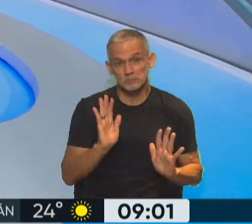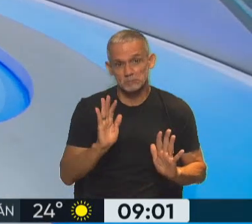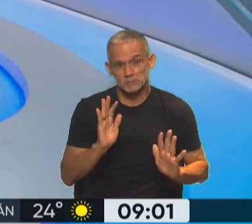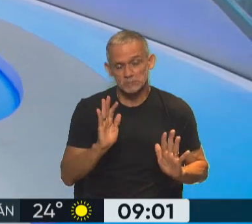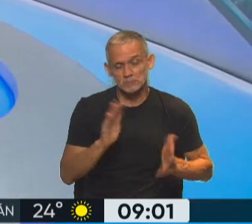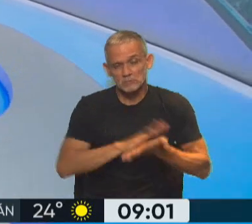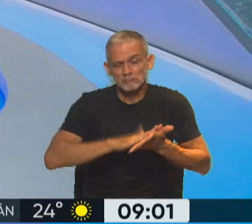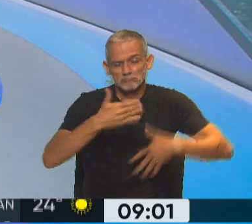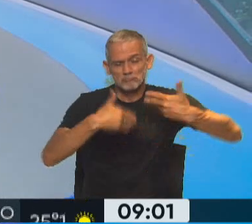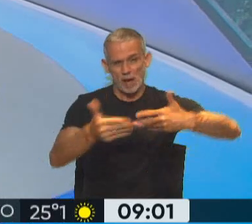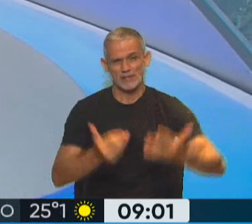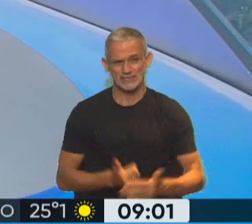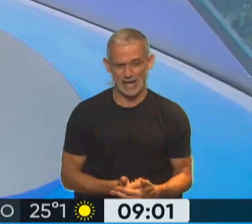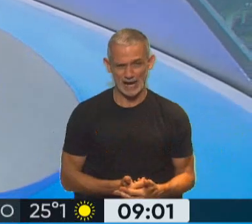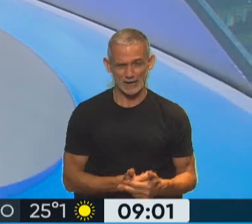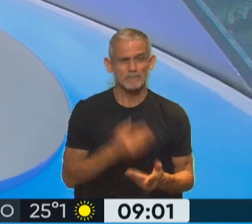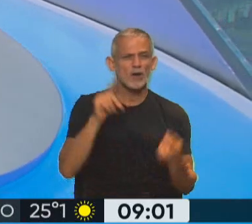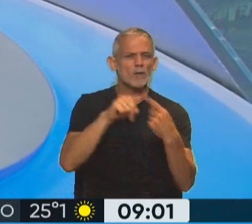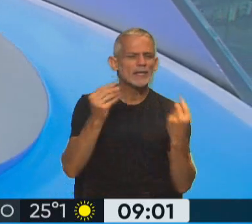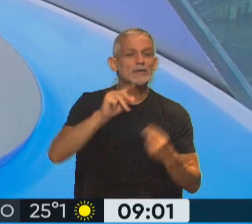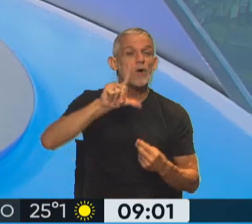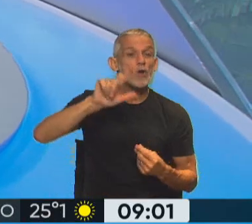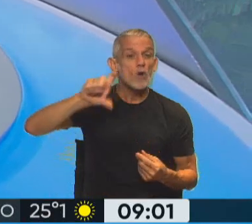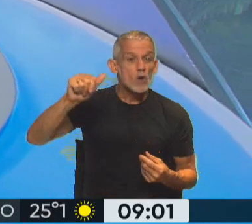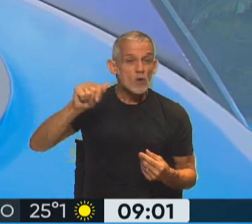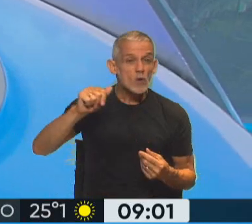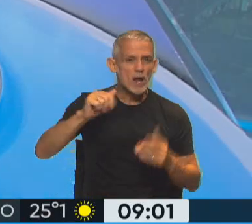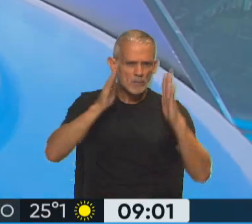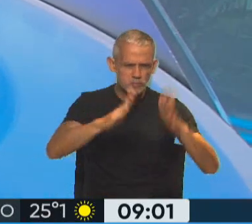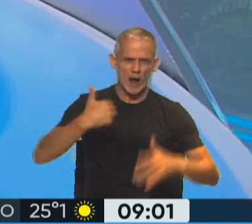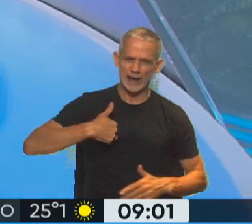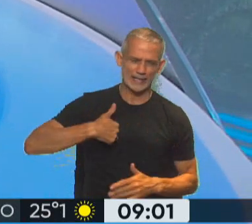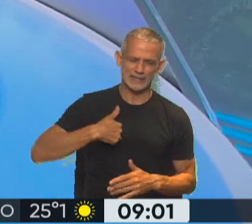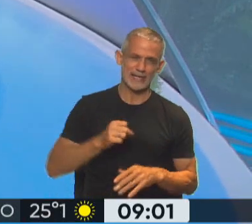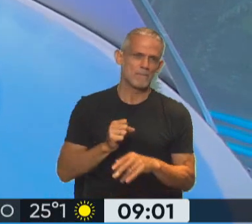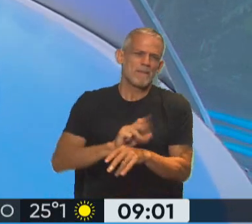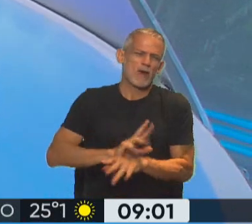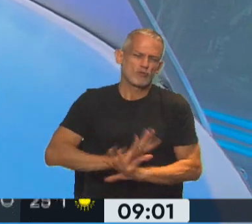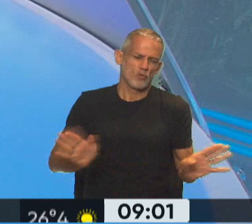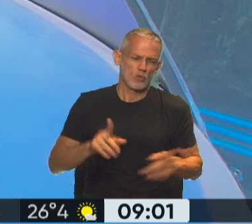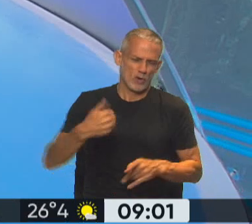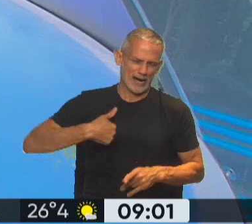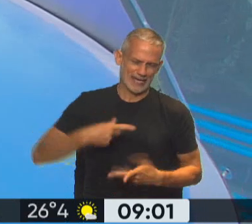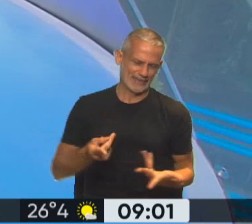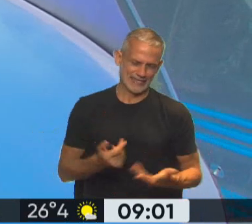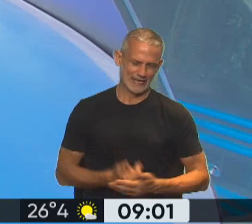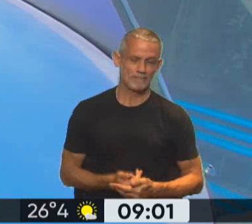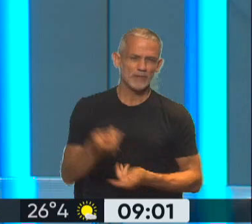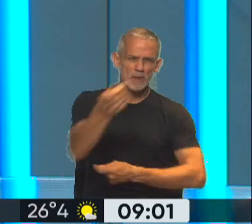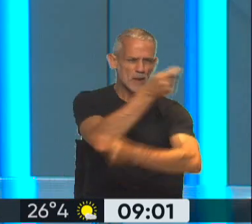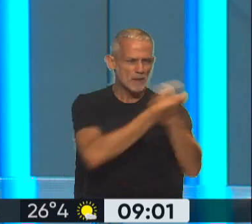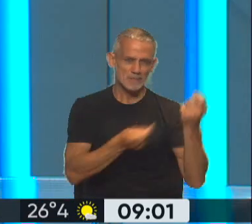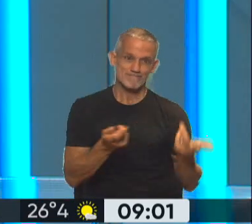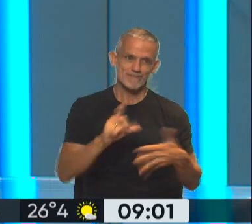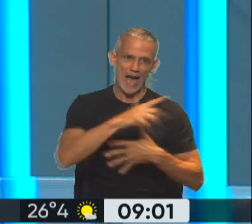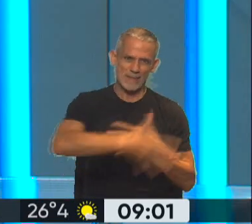pragmático la idea de Lula está centrada en Argentina y en el mercosur acá en la región es que sí sí totalmente además